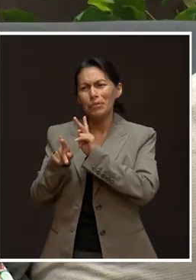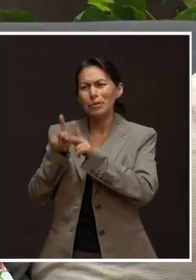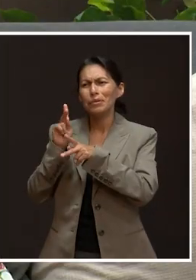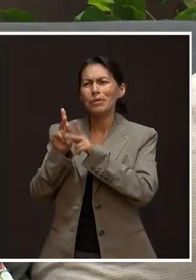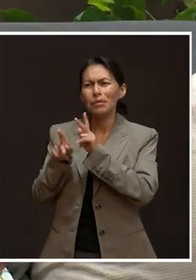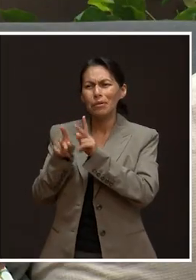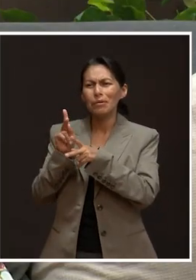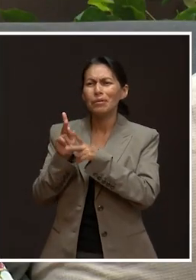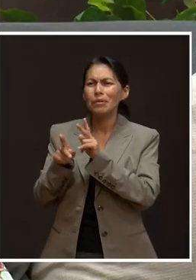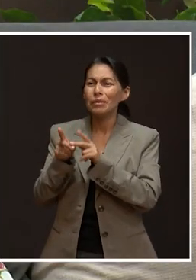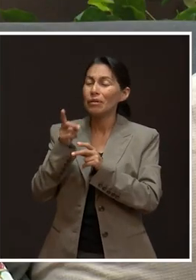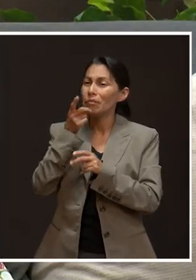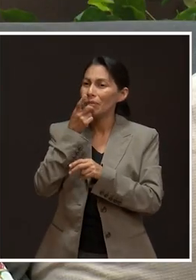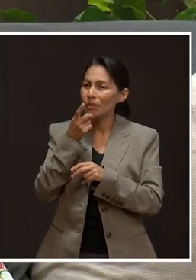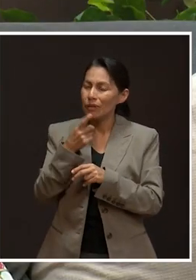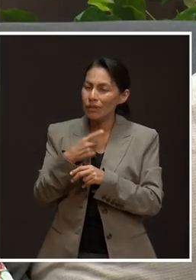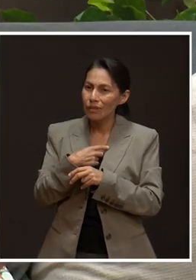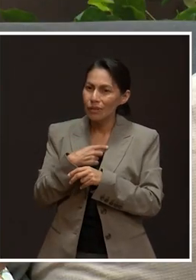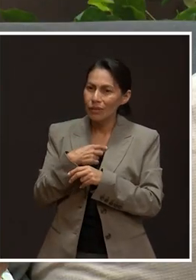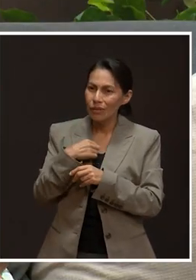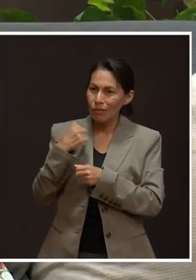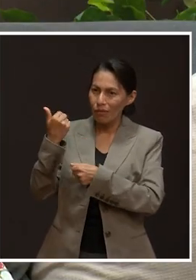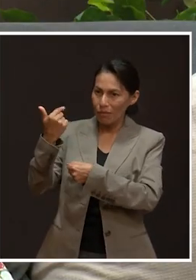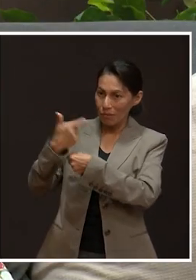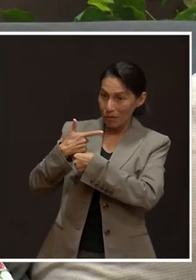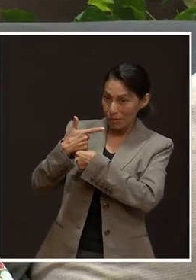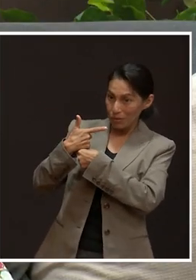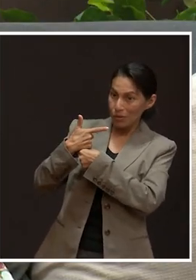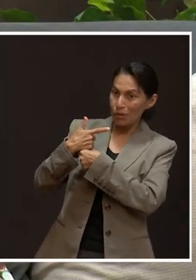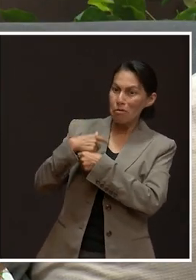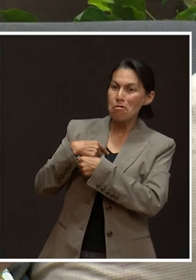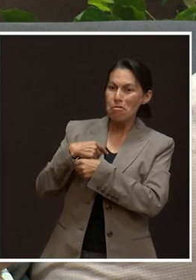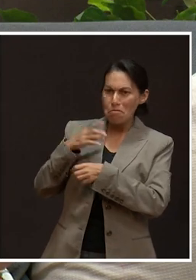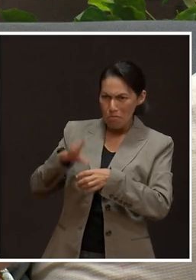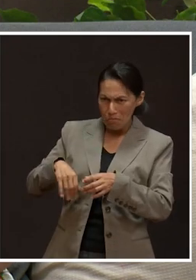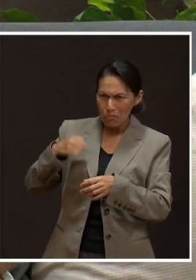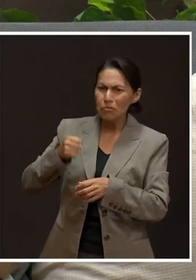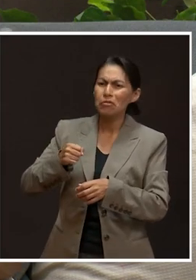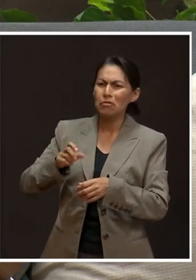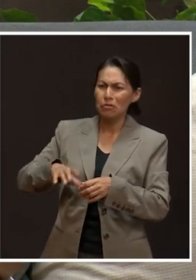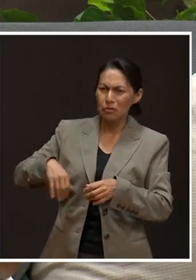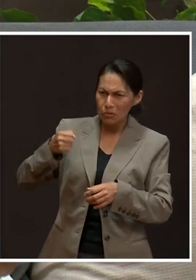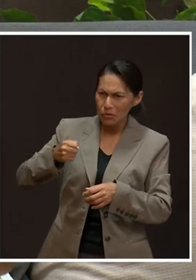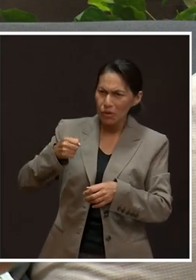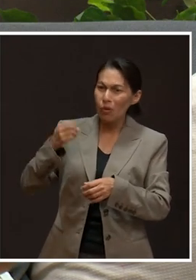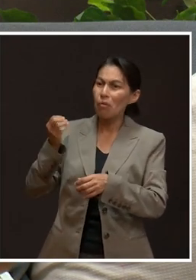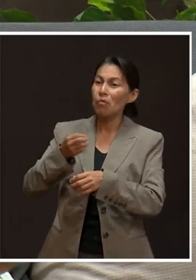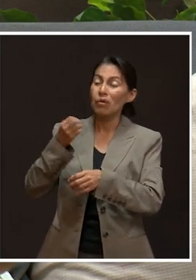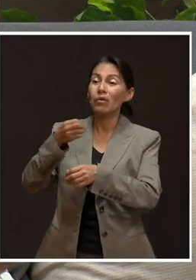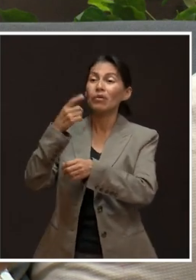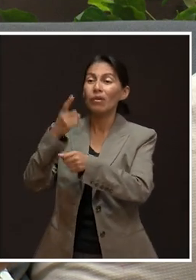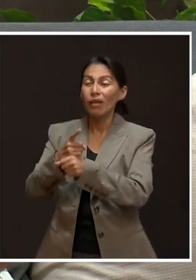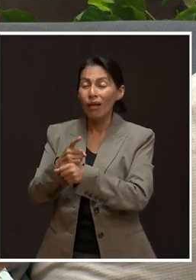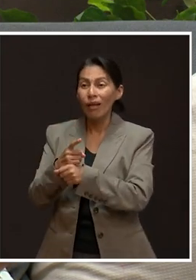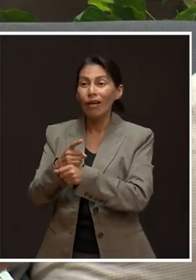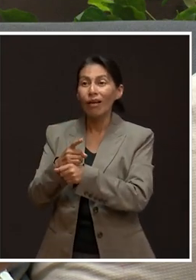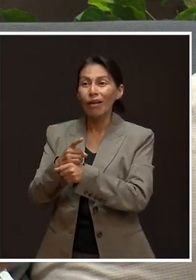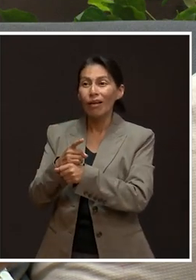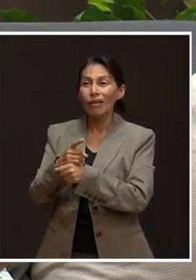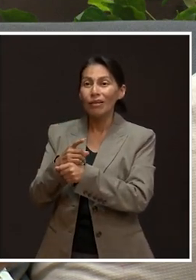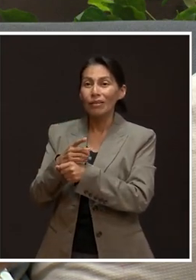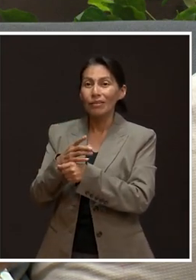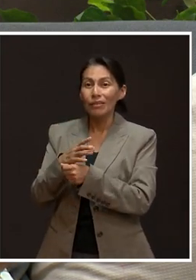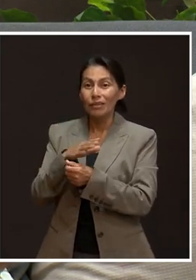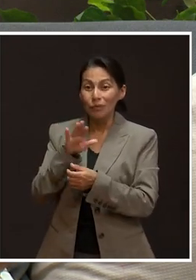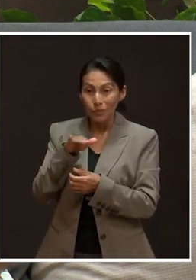dijo que había visto algo en mí, que era muy perseverante, que estaba buscando oportunidades, y que había una oportunidad